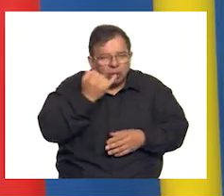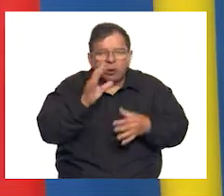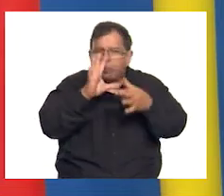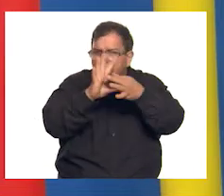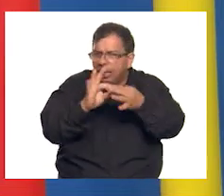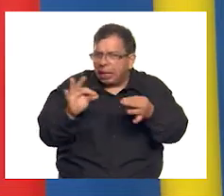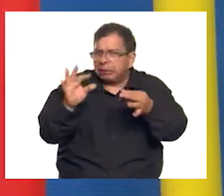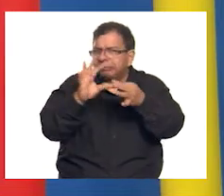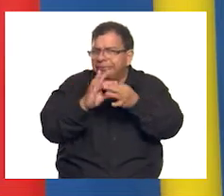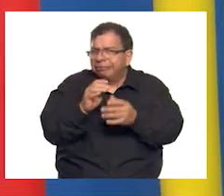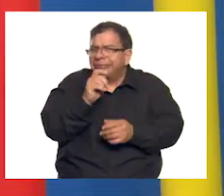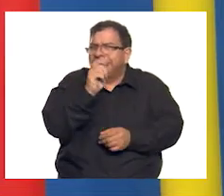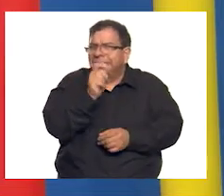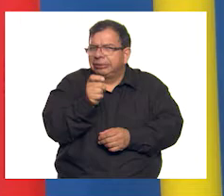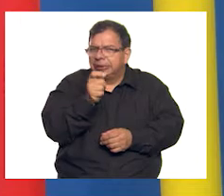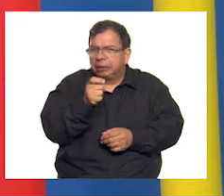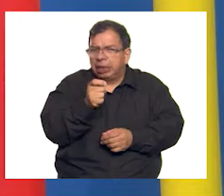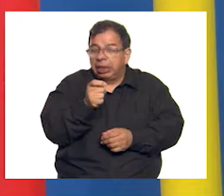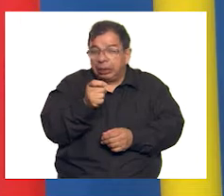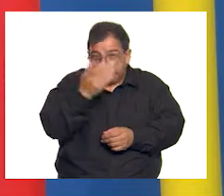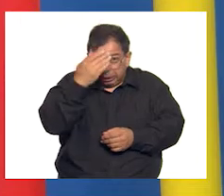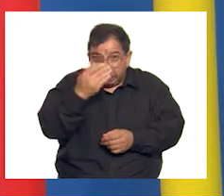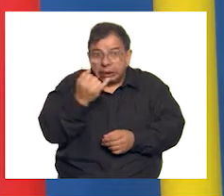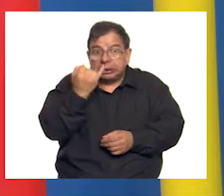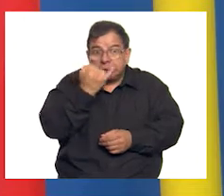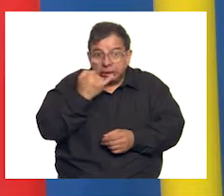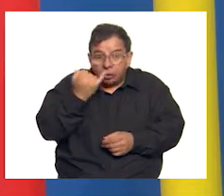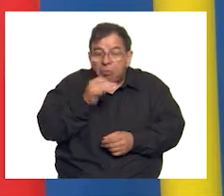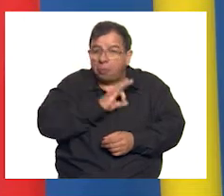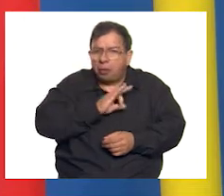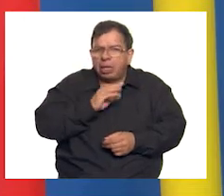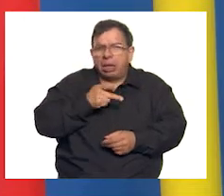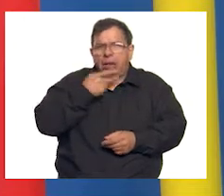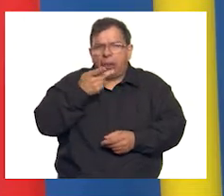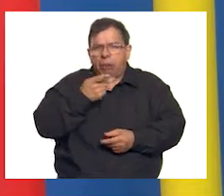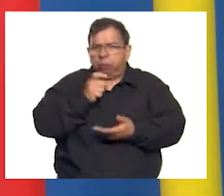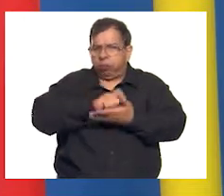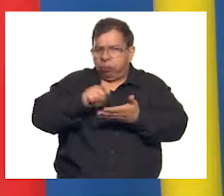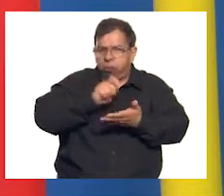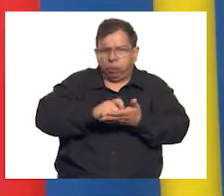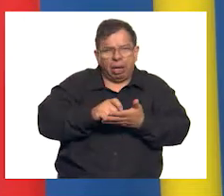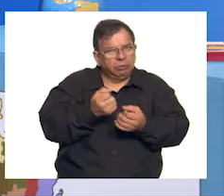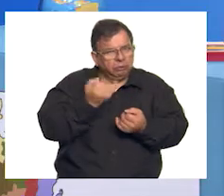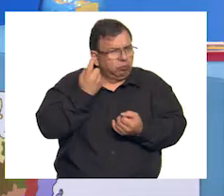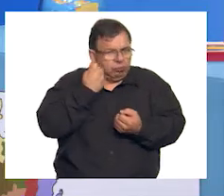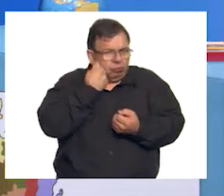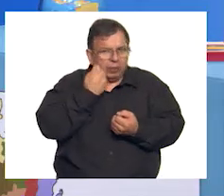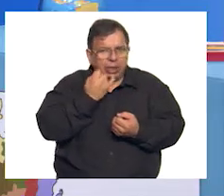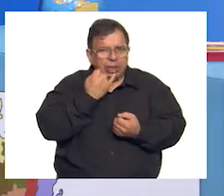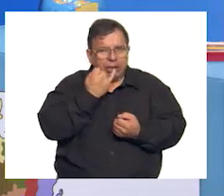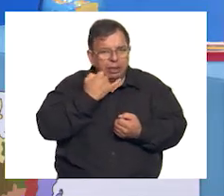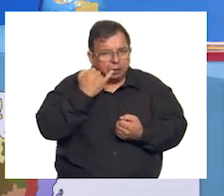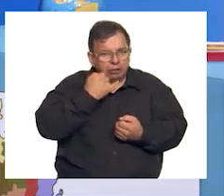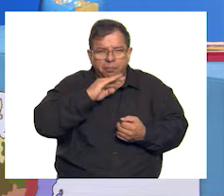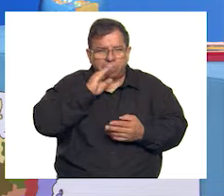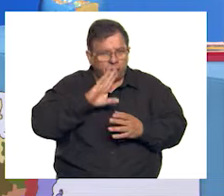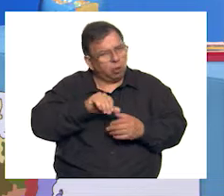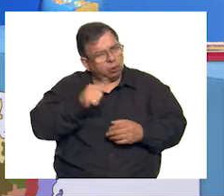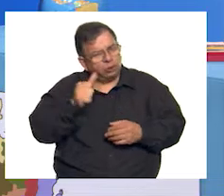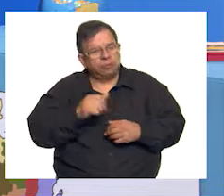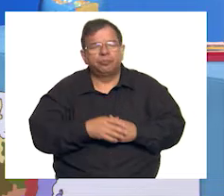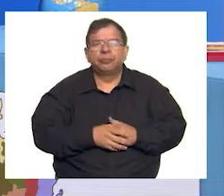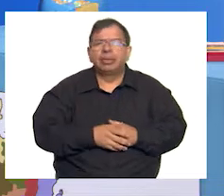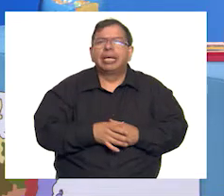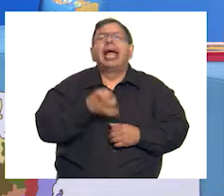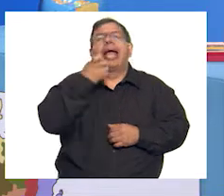ellas y, si es posible, hablar y escribir en ellas, aunque no sean nuestras lenguas maternas. Esa es nuestra invitación, María,